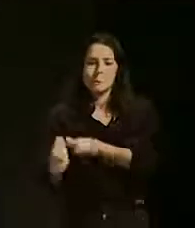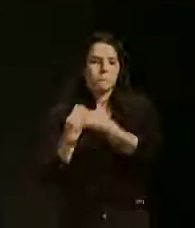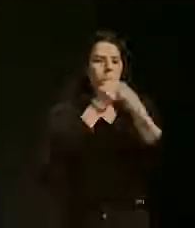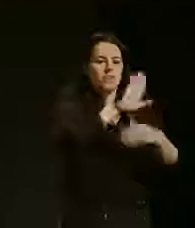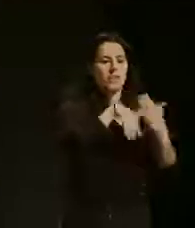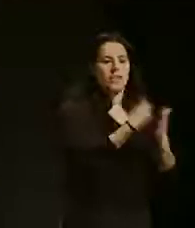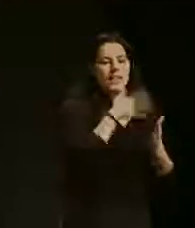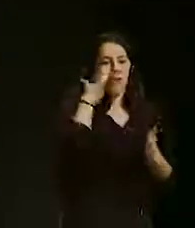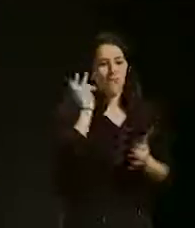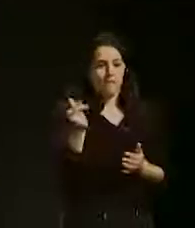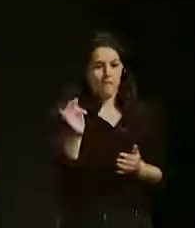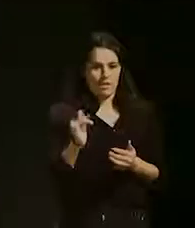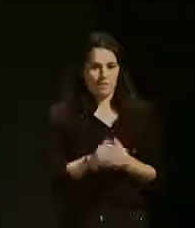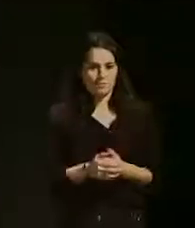aprender